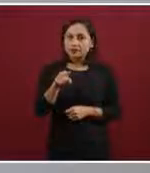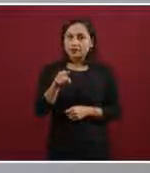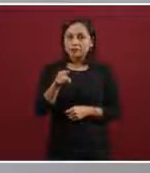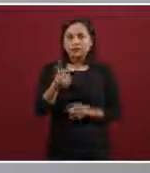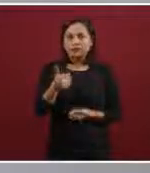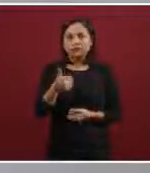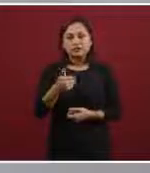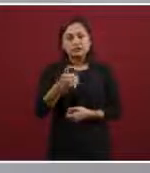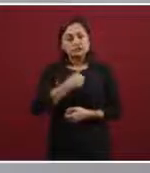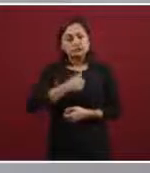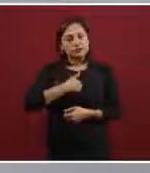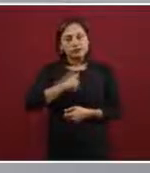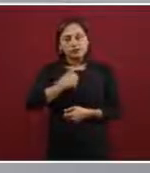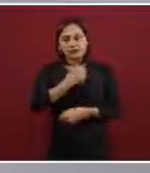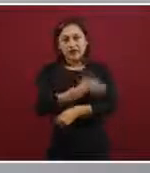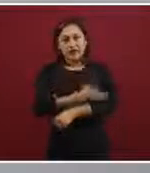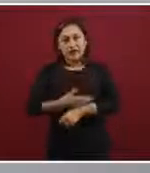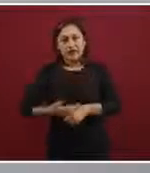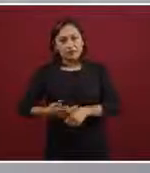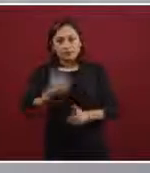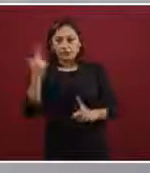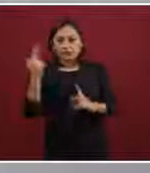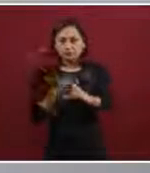familia que es asesinada